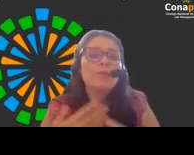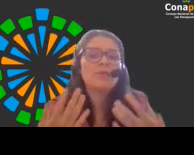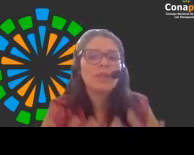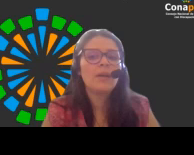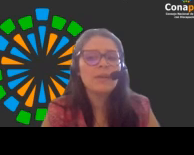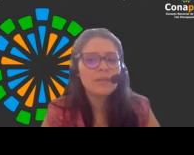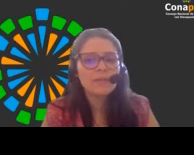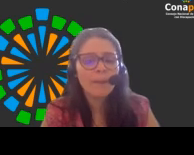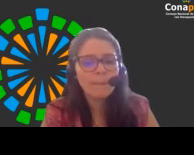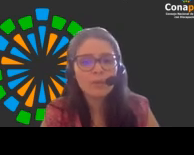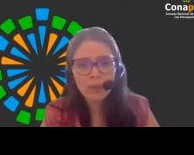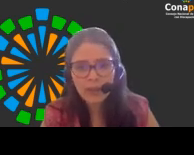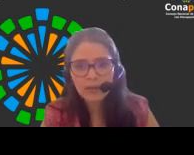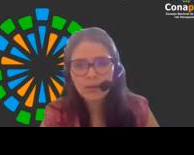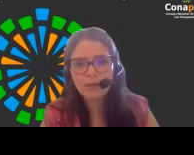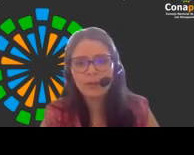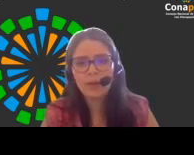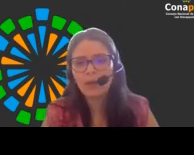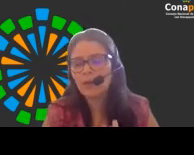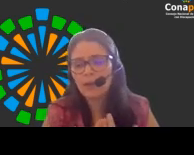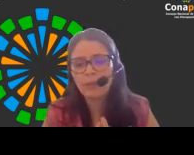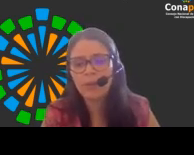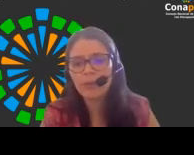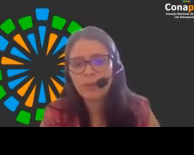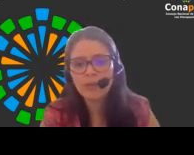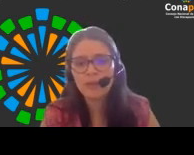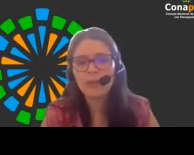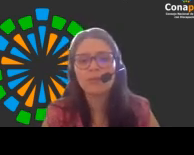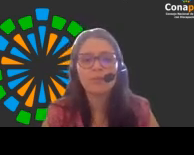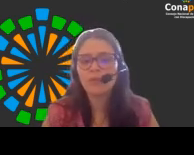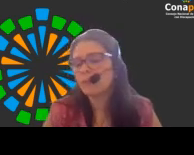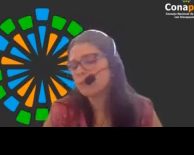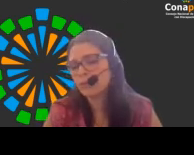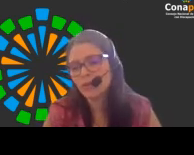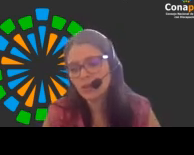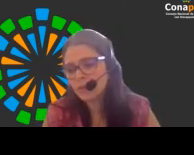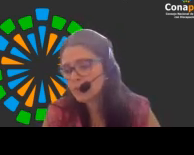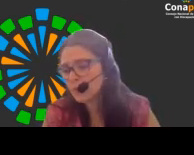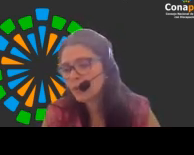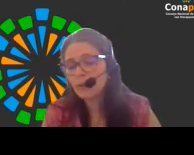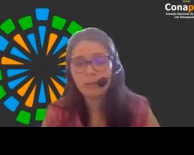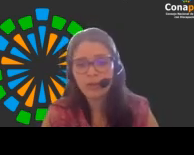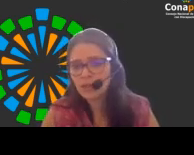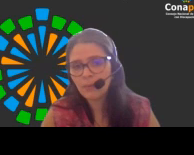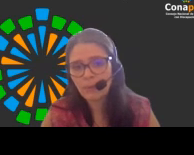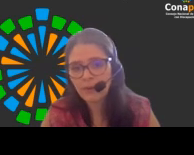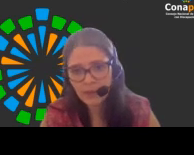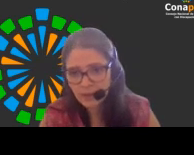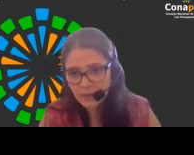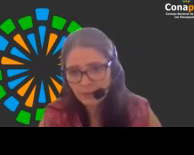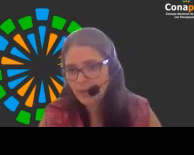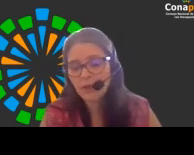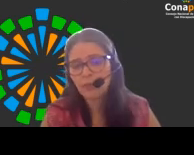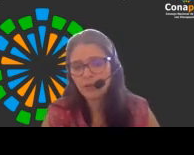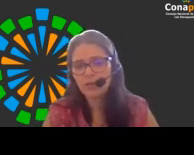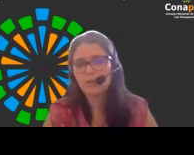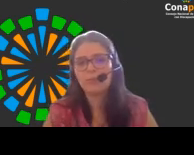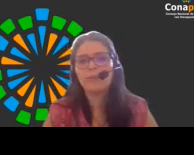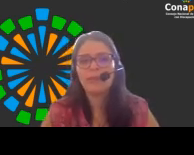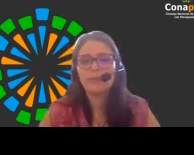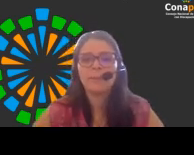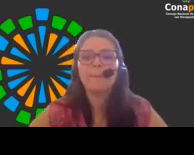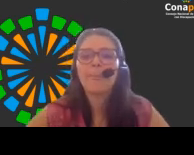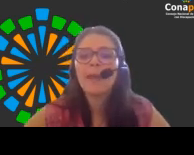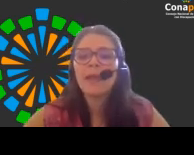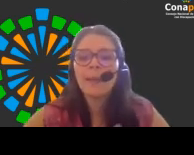al no ser a veces tan visual tan que la podamos percibir sufren muchísimo muchísimas barreras enfrentan